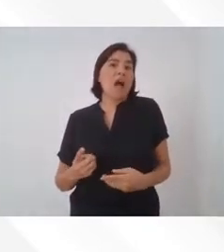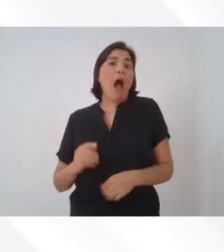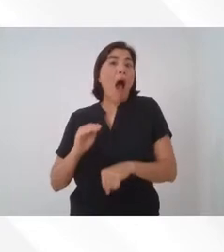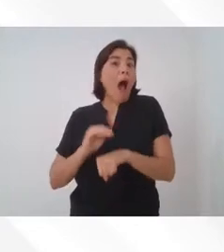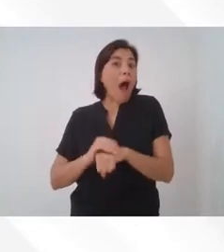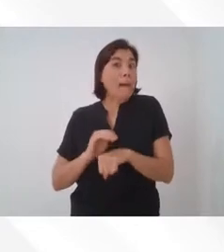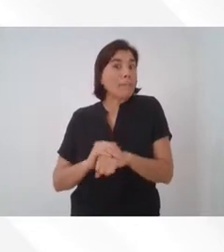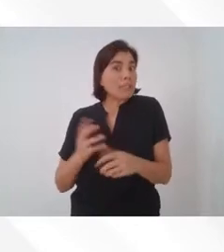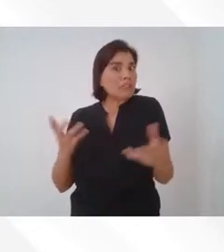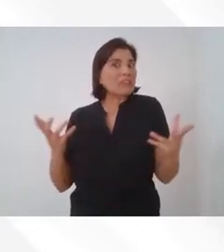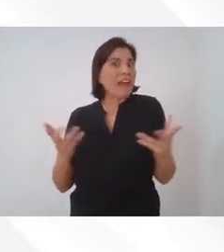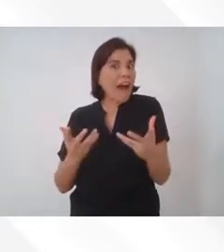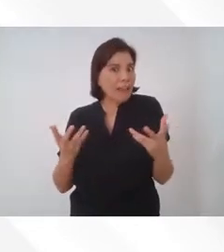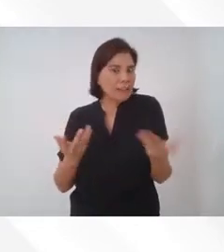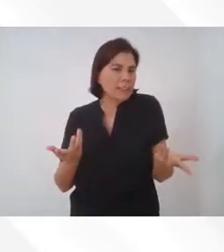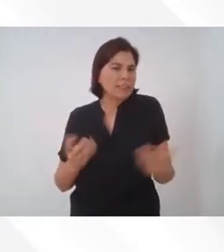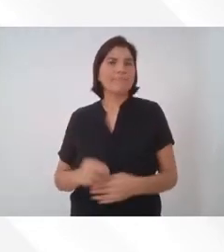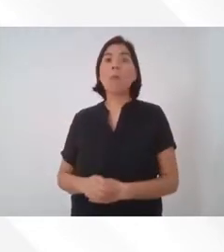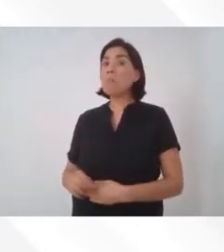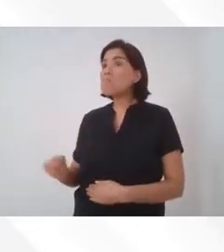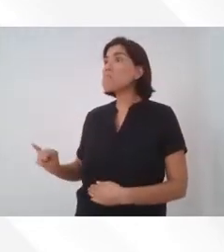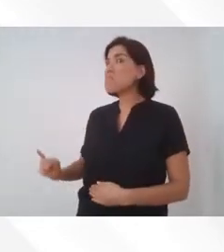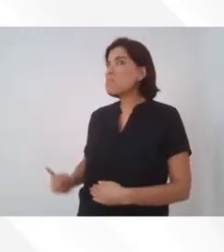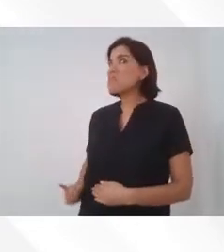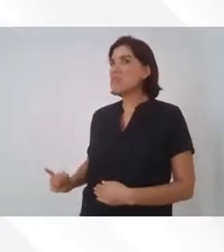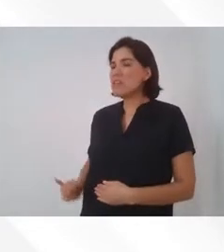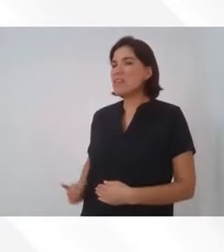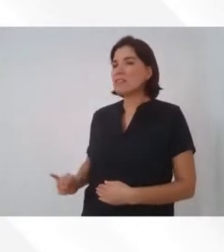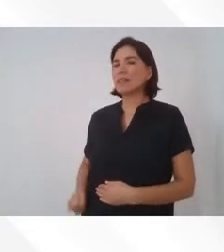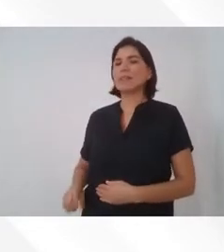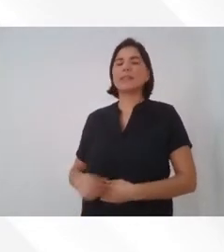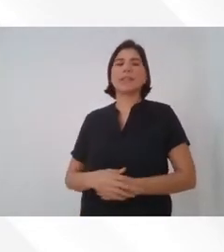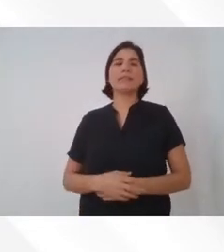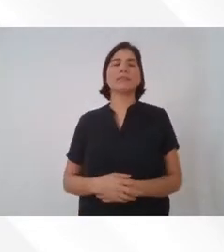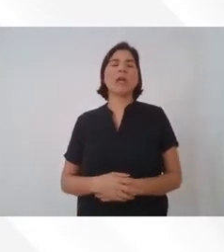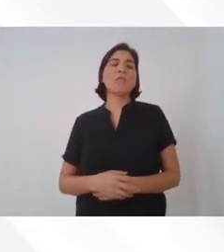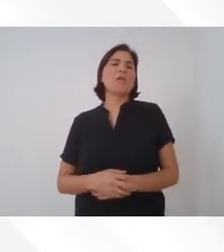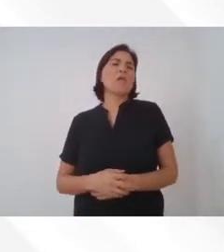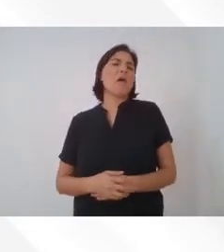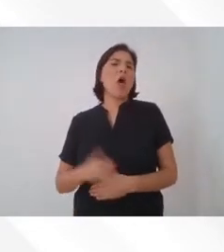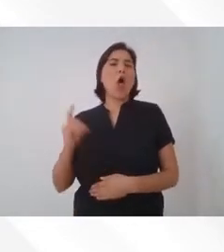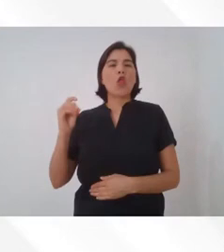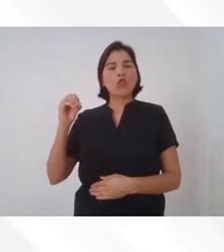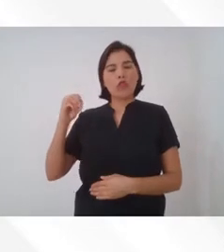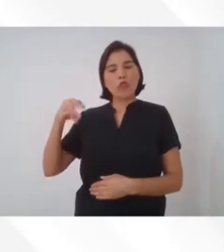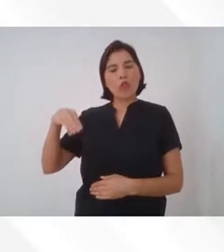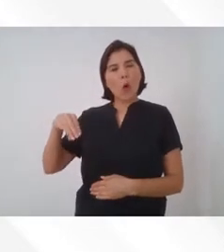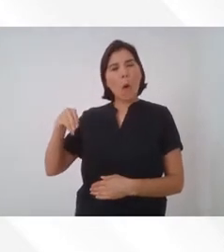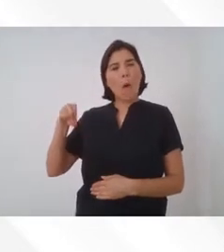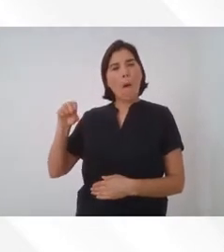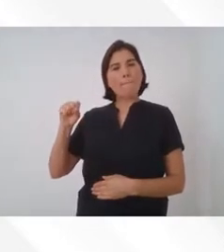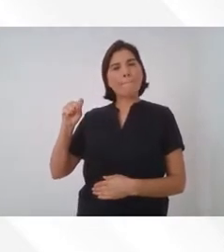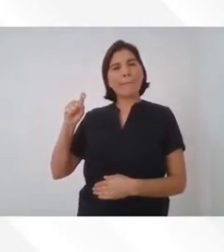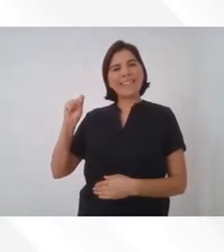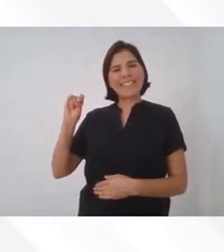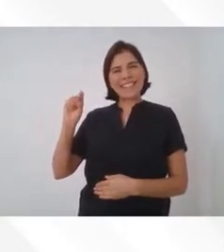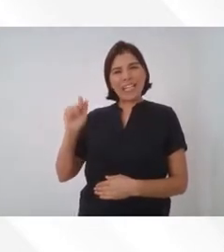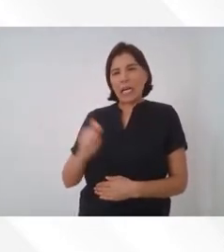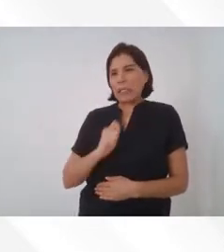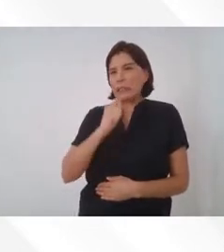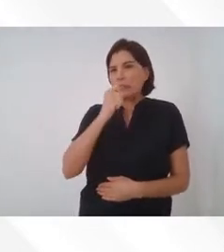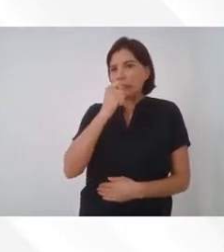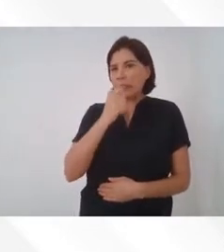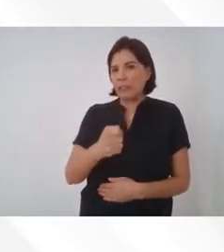interesante! Mireya Martínez, domesticar es crear lazos de amistad, complicidad con las cosas que nos